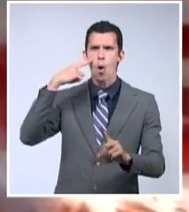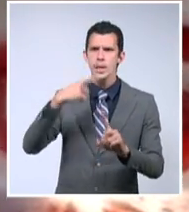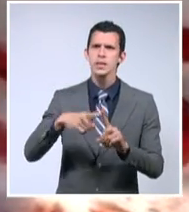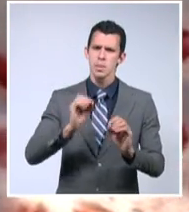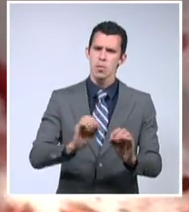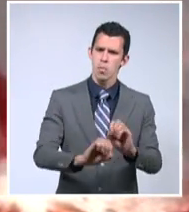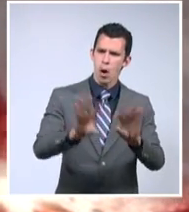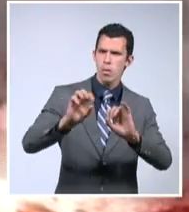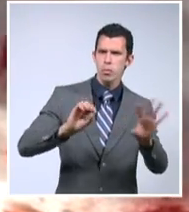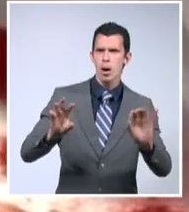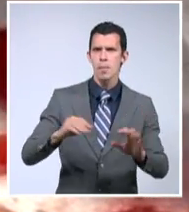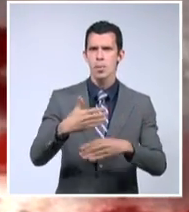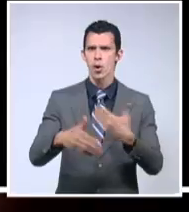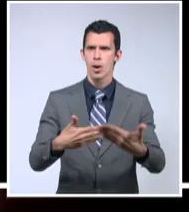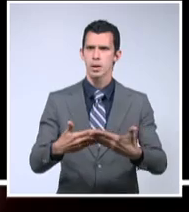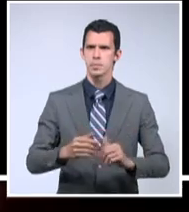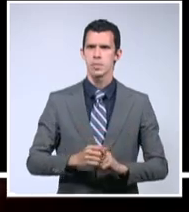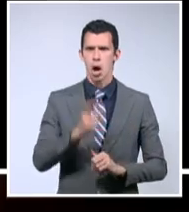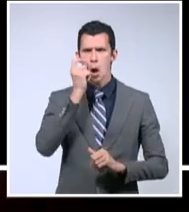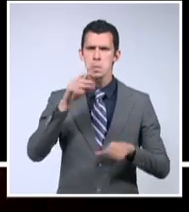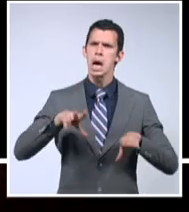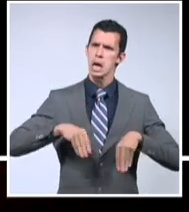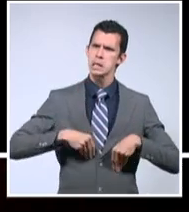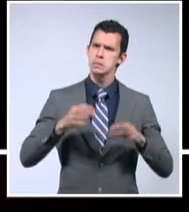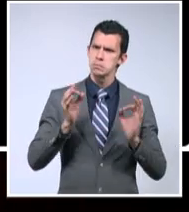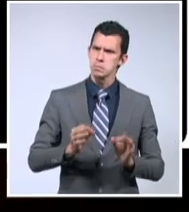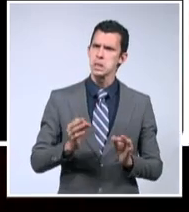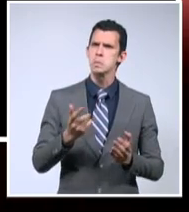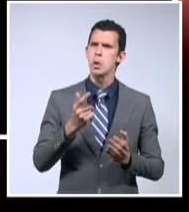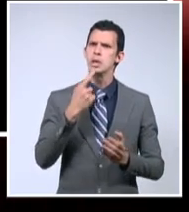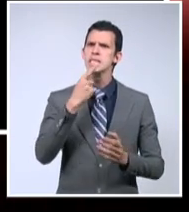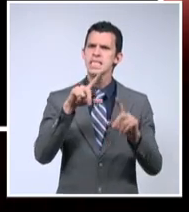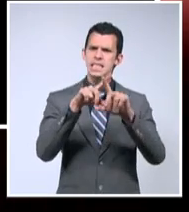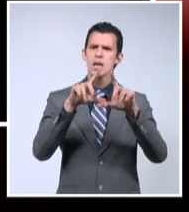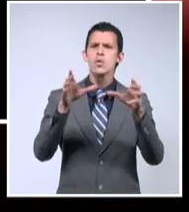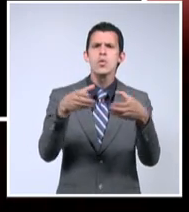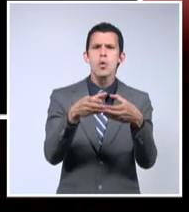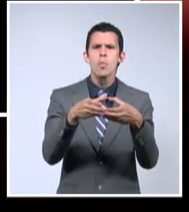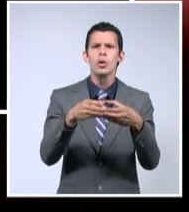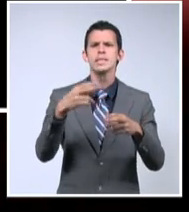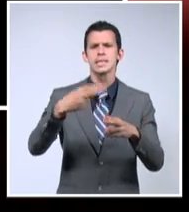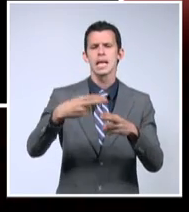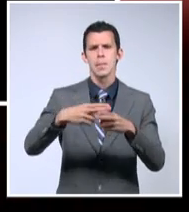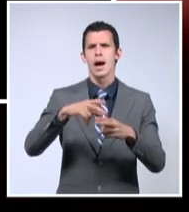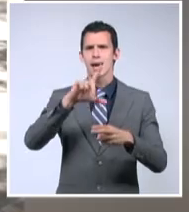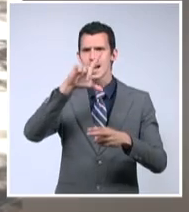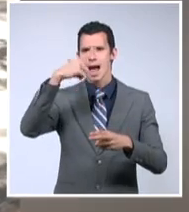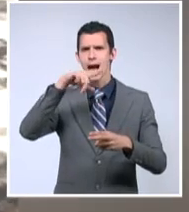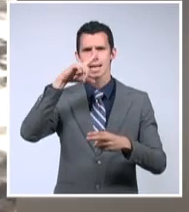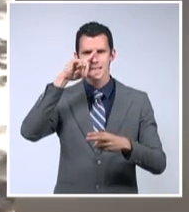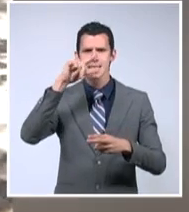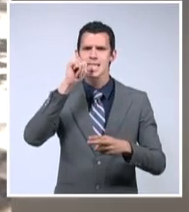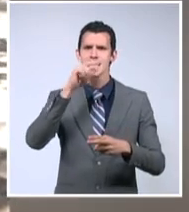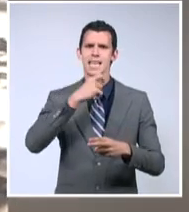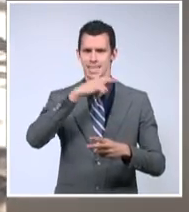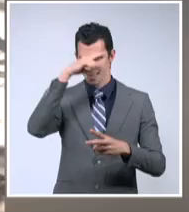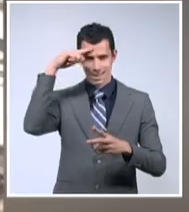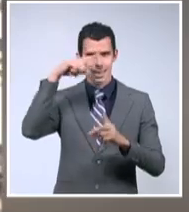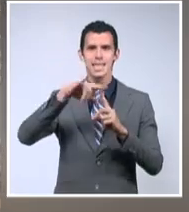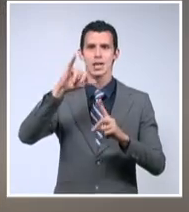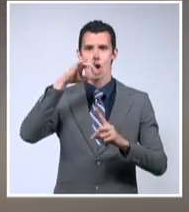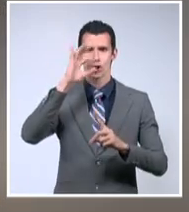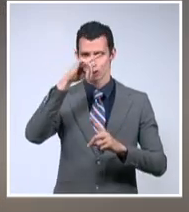como uno de los líderes del grupo de corte violento Clandestinos. Desde las plataformas digitales reclutan a ciudadanos para